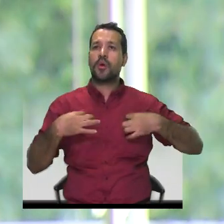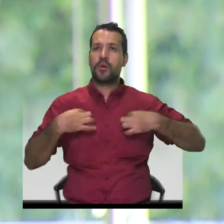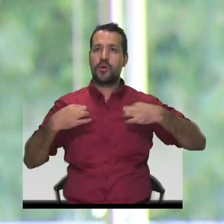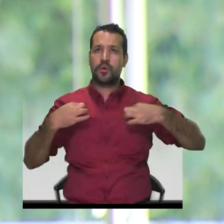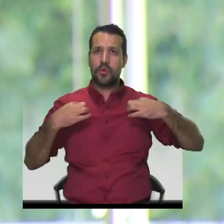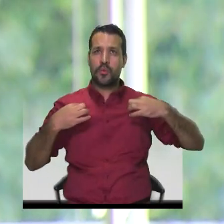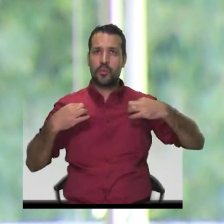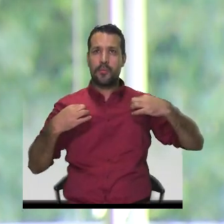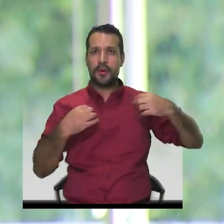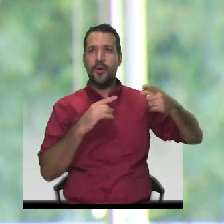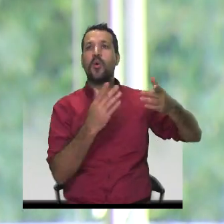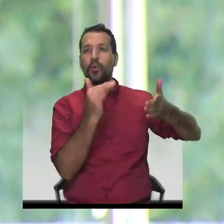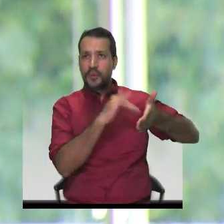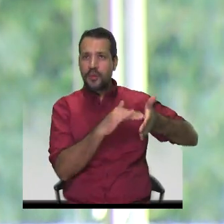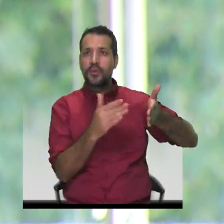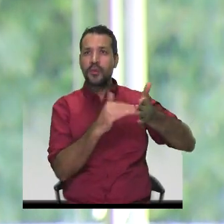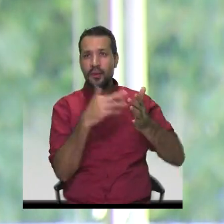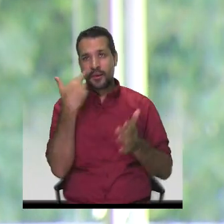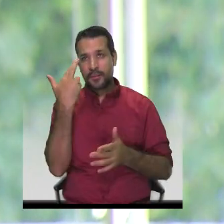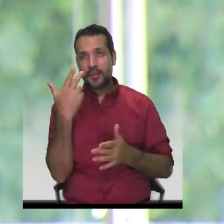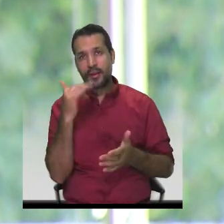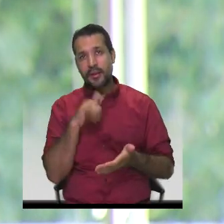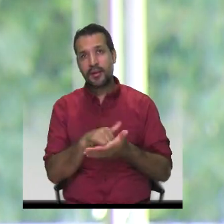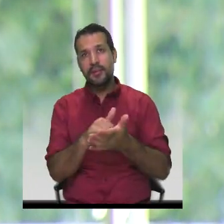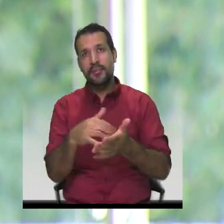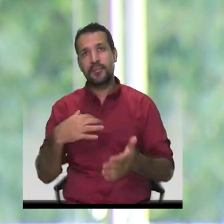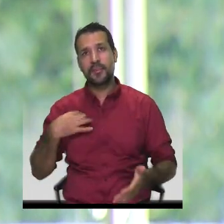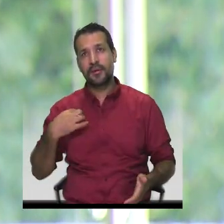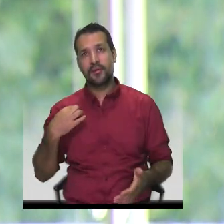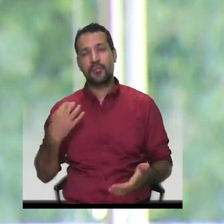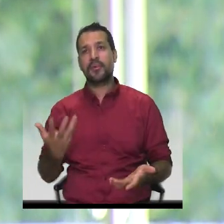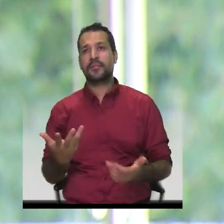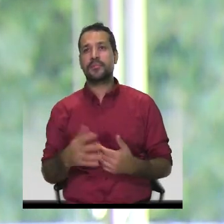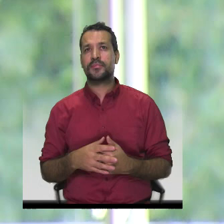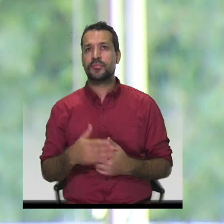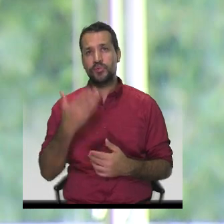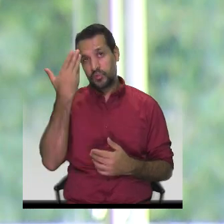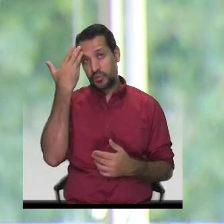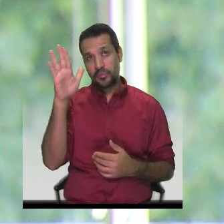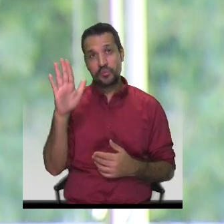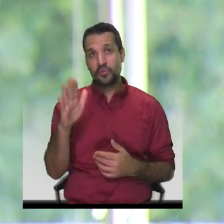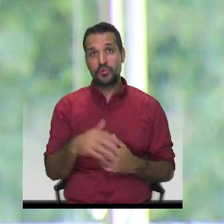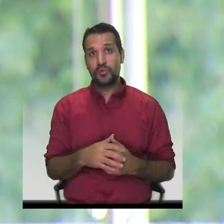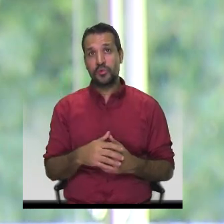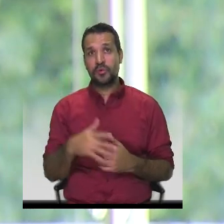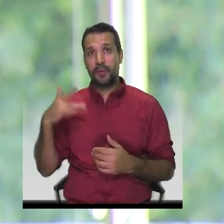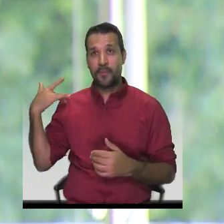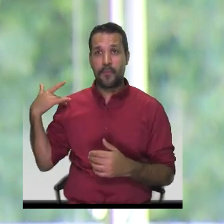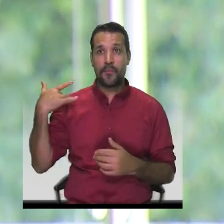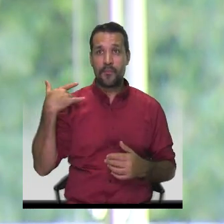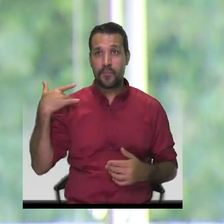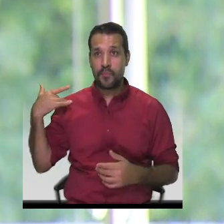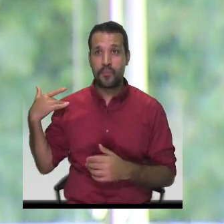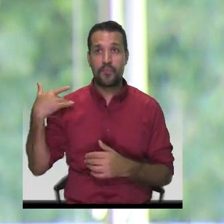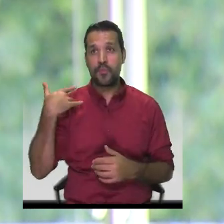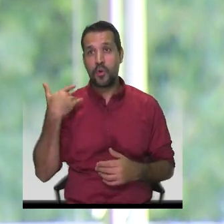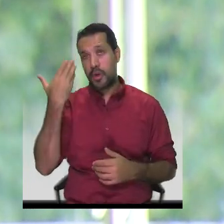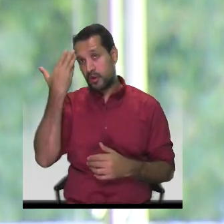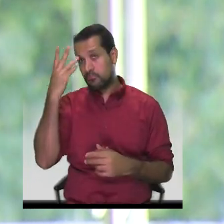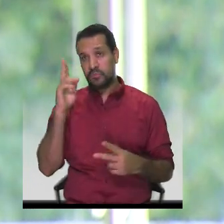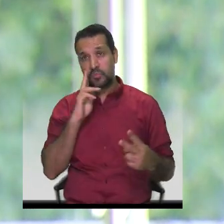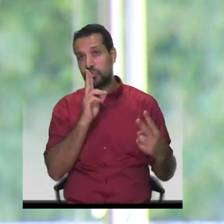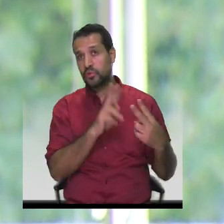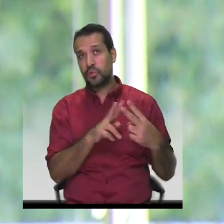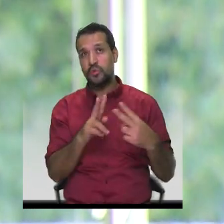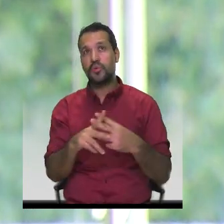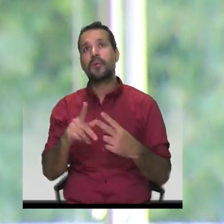siempre a ciertas prendas? Yo no sé mucho de la industria de la moda, para ser honesto. Me